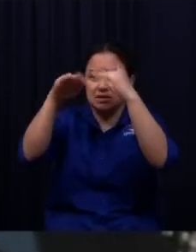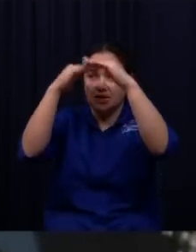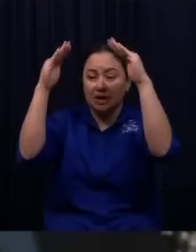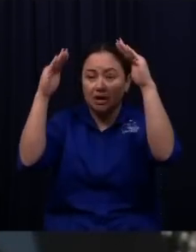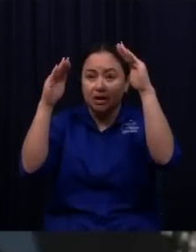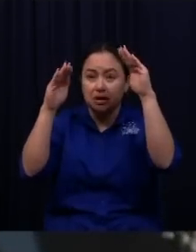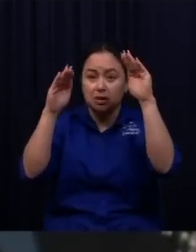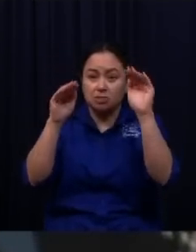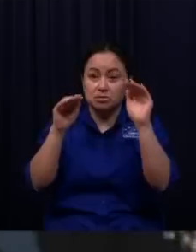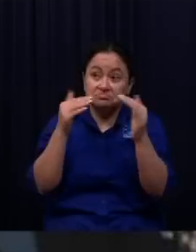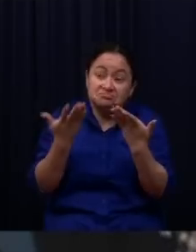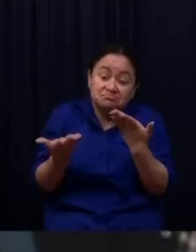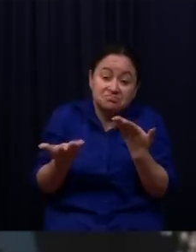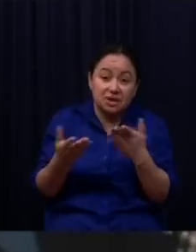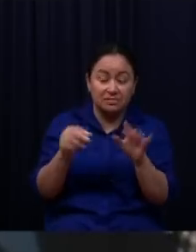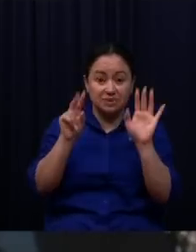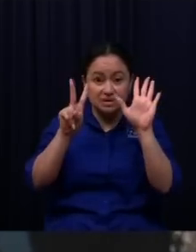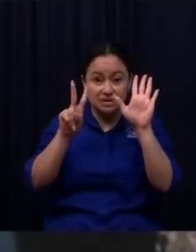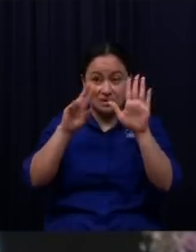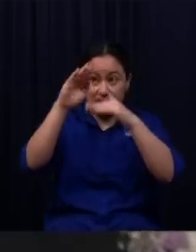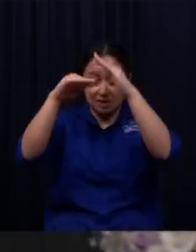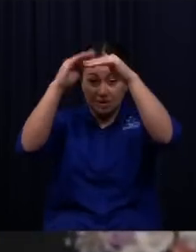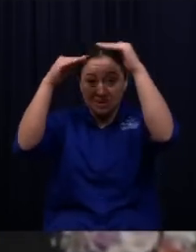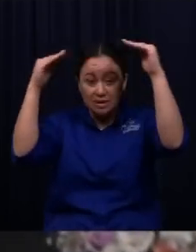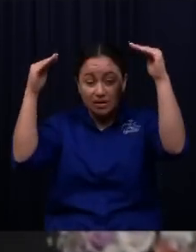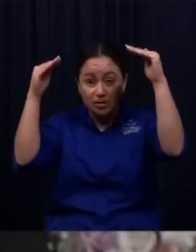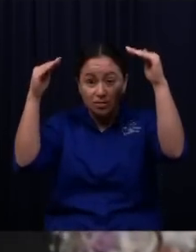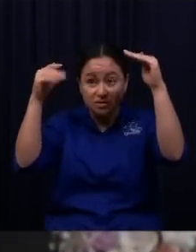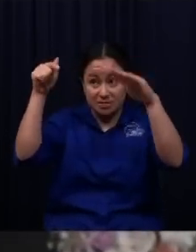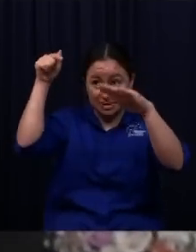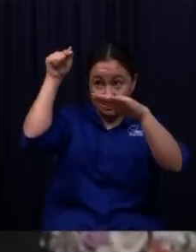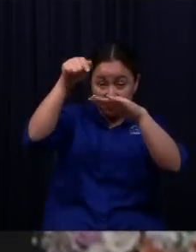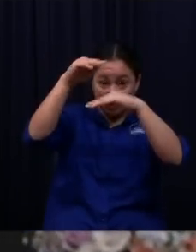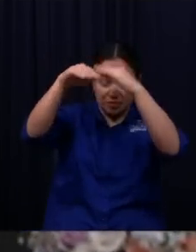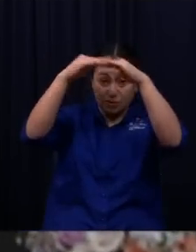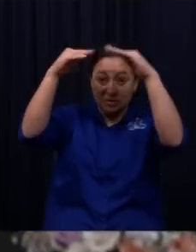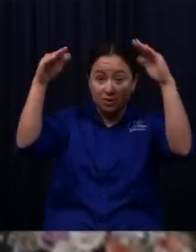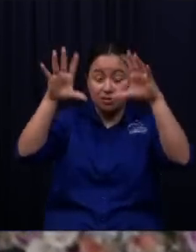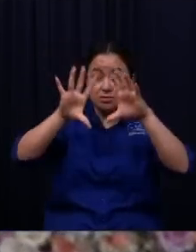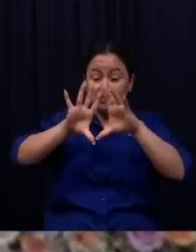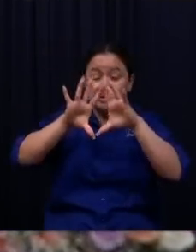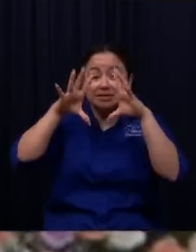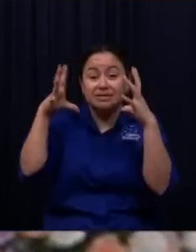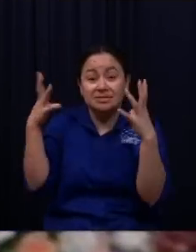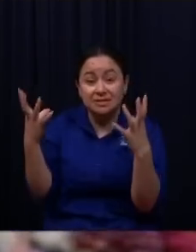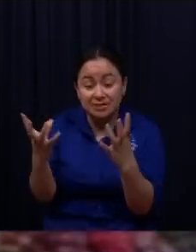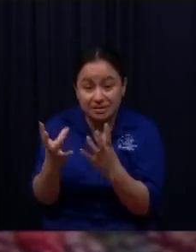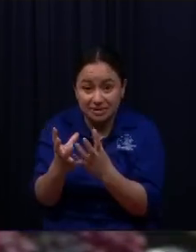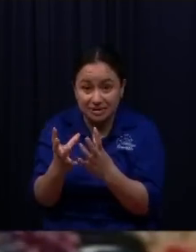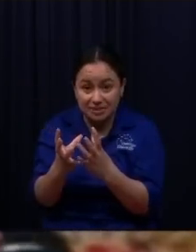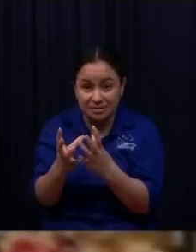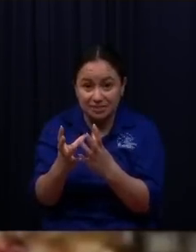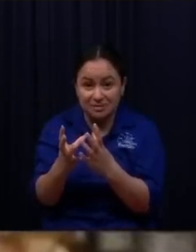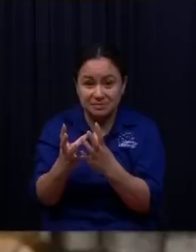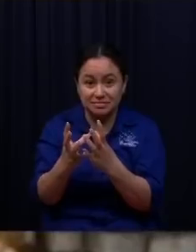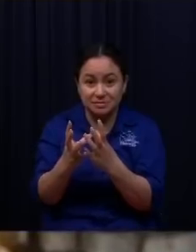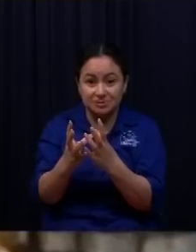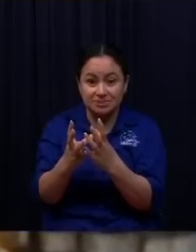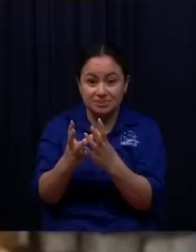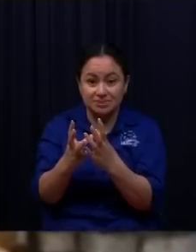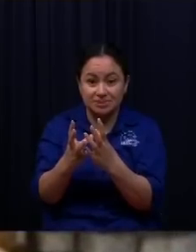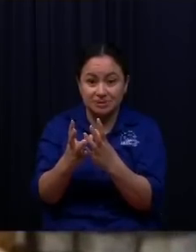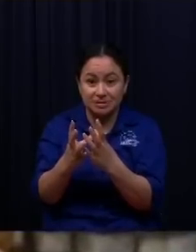los cielos. Dentro de los cielos hizo la tierra. Ahora Él viene y envía a su Hijo